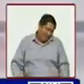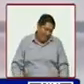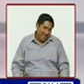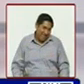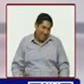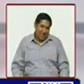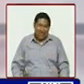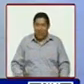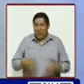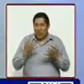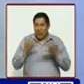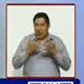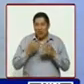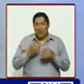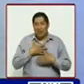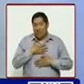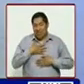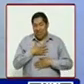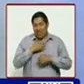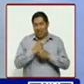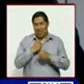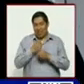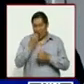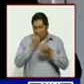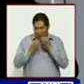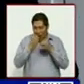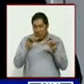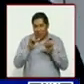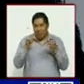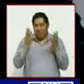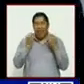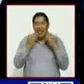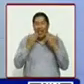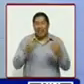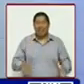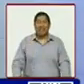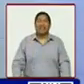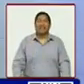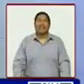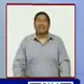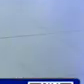Me agrada tu trabajo. Bueno, a mí no, también. Pero bien, buenos reportajes. Gracias.